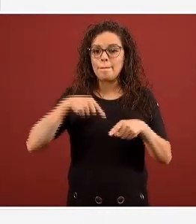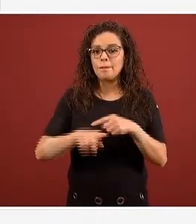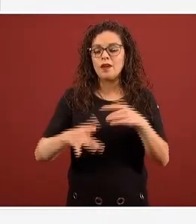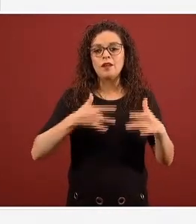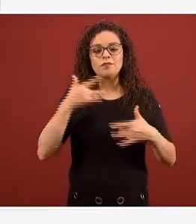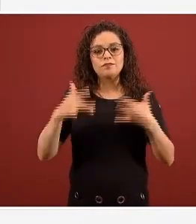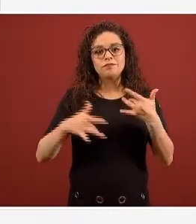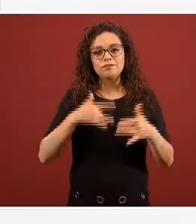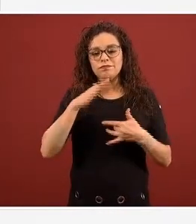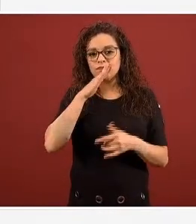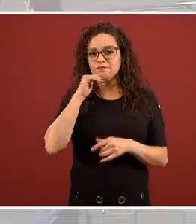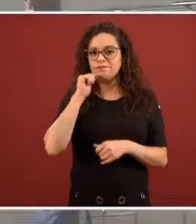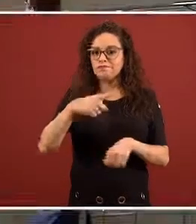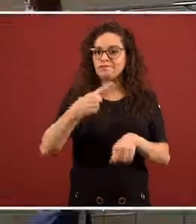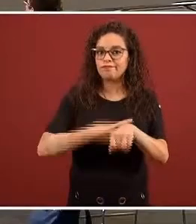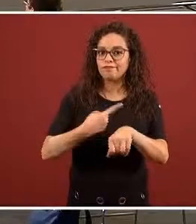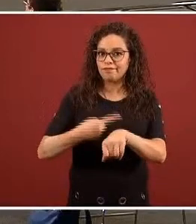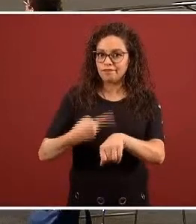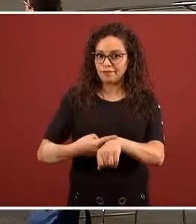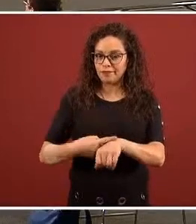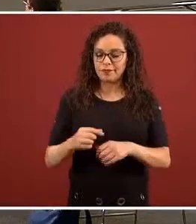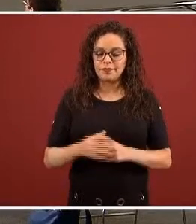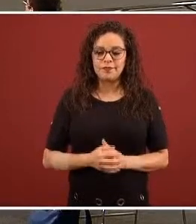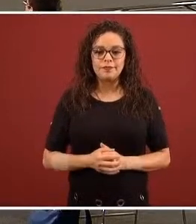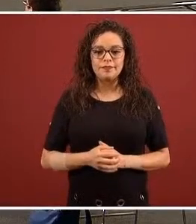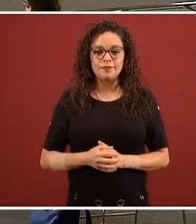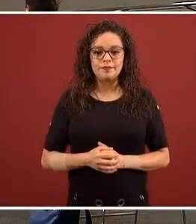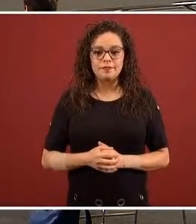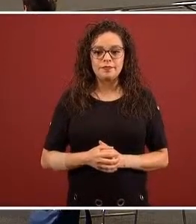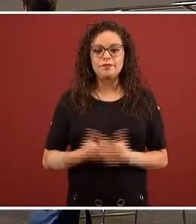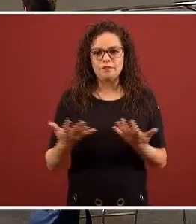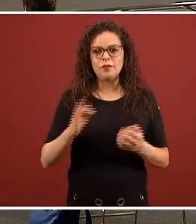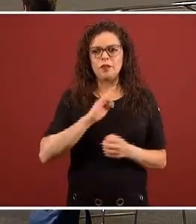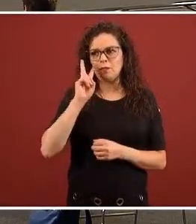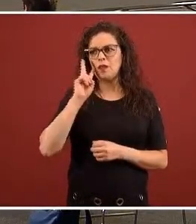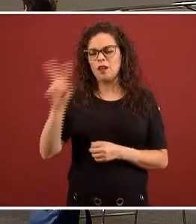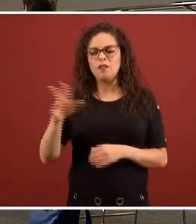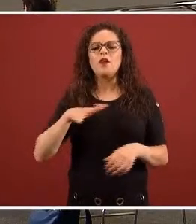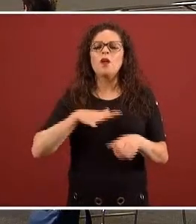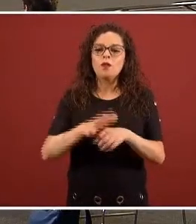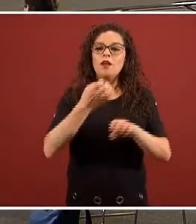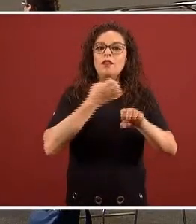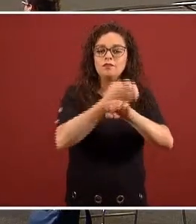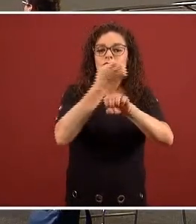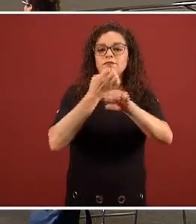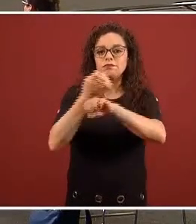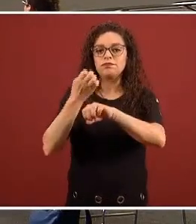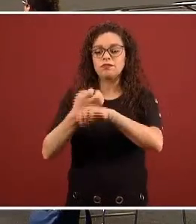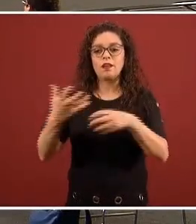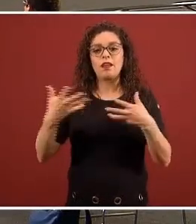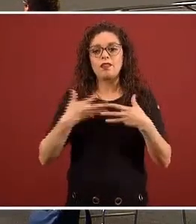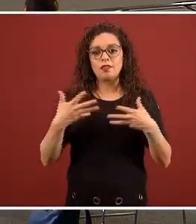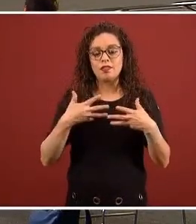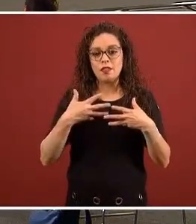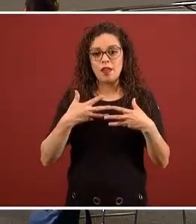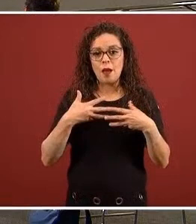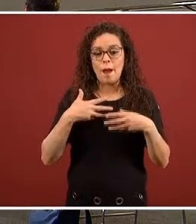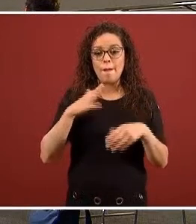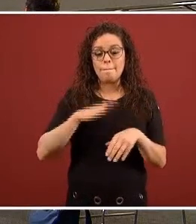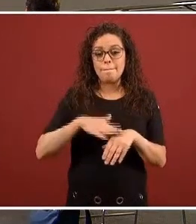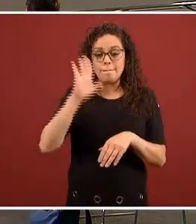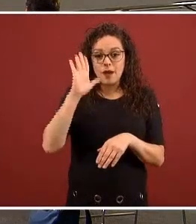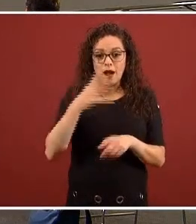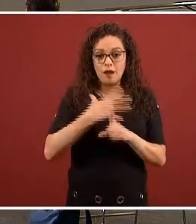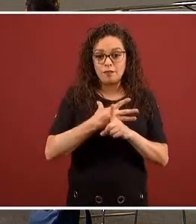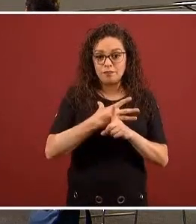tener esta otra perspectiva, es decir, en qué estados estamos teniendo la transmisión más reciente,